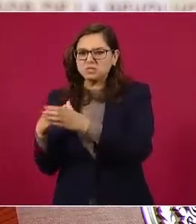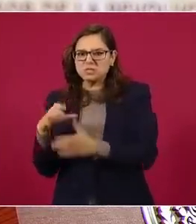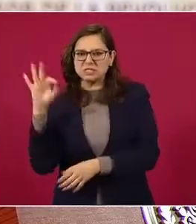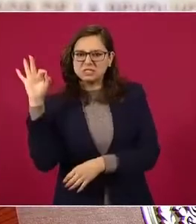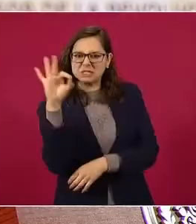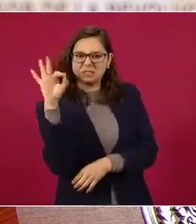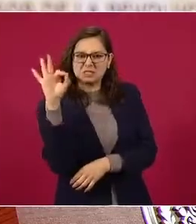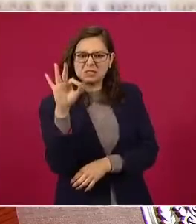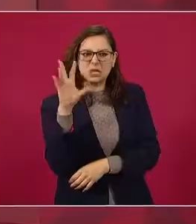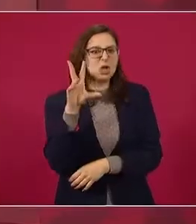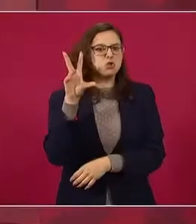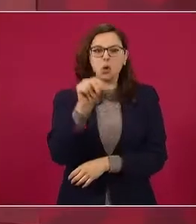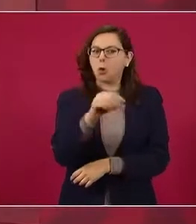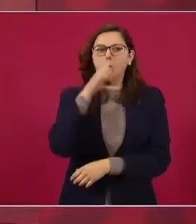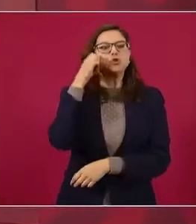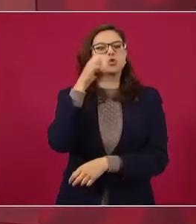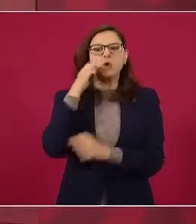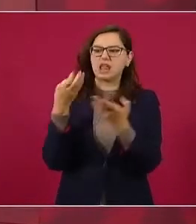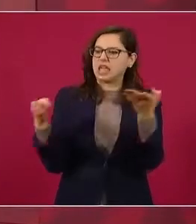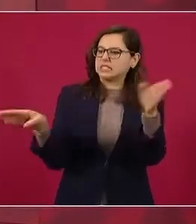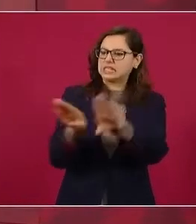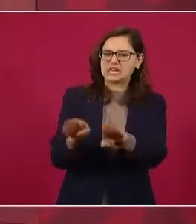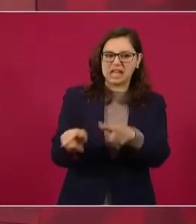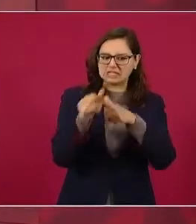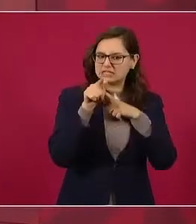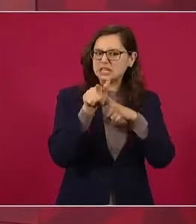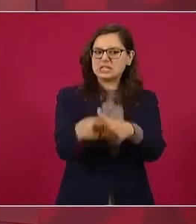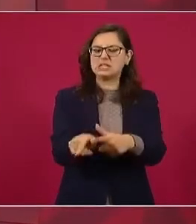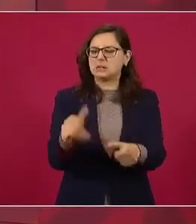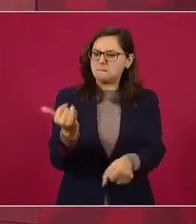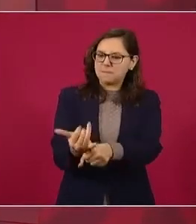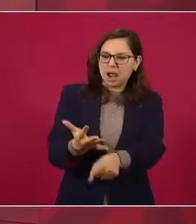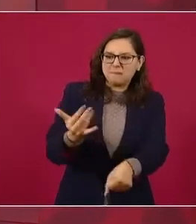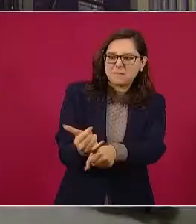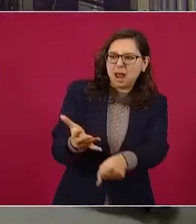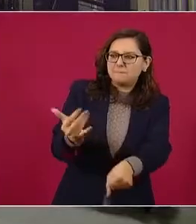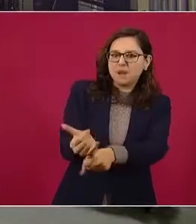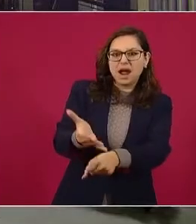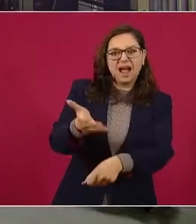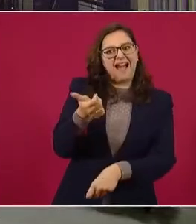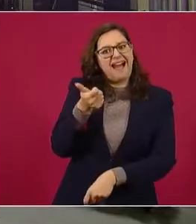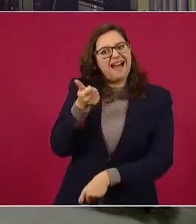para que no se reiniciaran las clases,